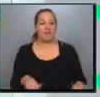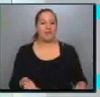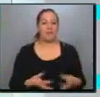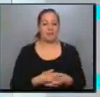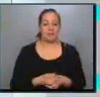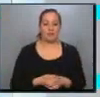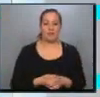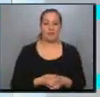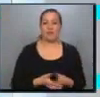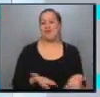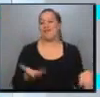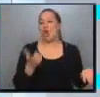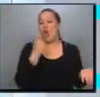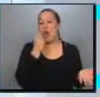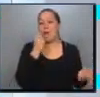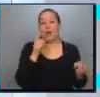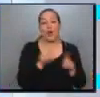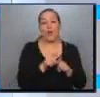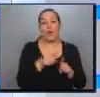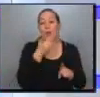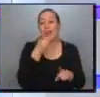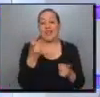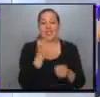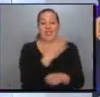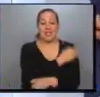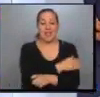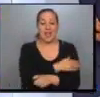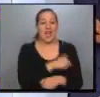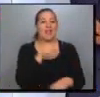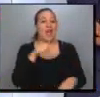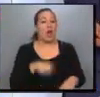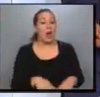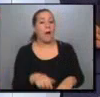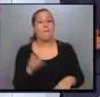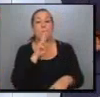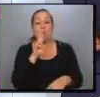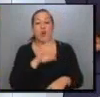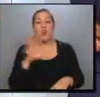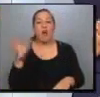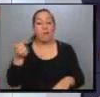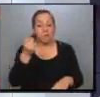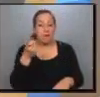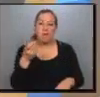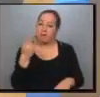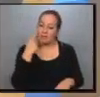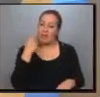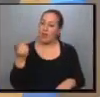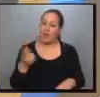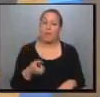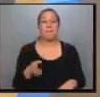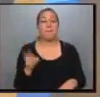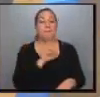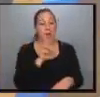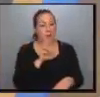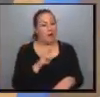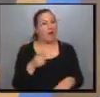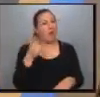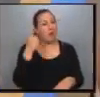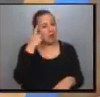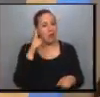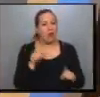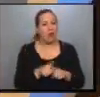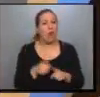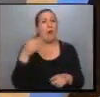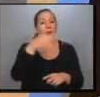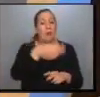Y se reunió con Jennifer Aniston. Es un hombre como cualquiera. Claro, necesita ahora que ella rehizo su vida. Sí. Mirá qué desgraciada. Pero ella, qué poco dignidad, porque ella va, aparece y